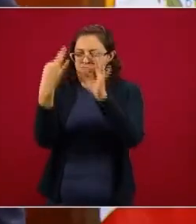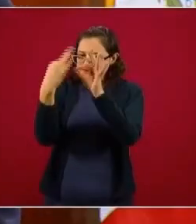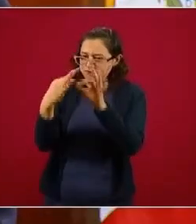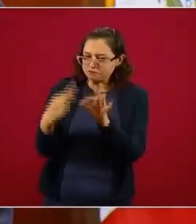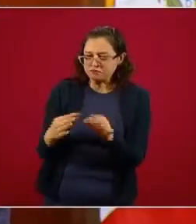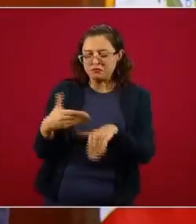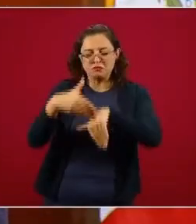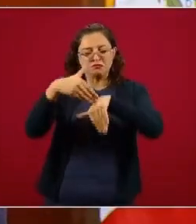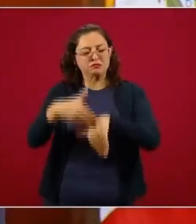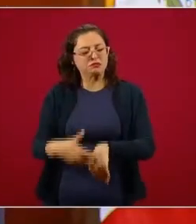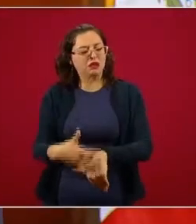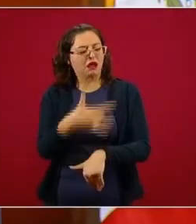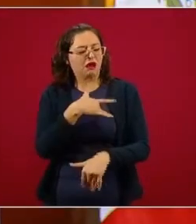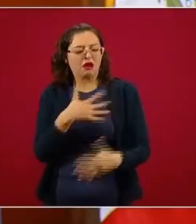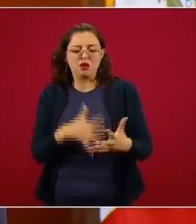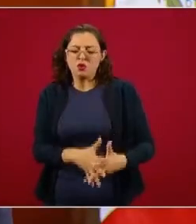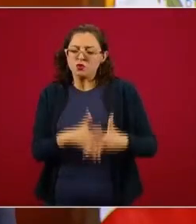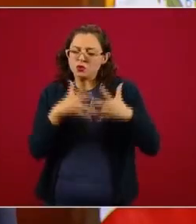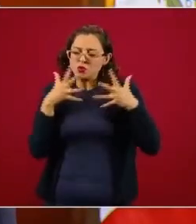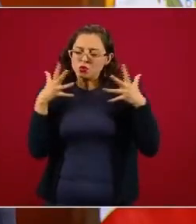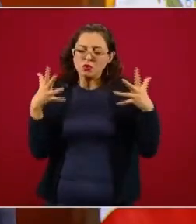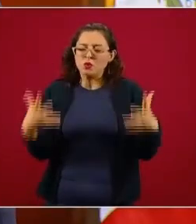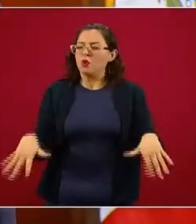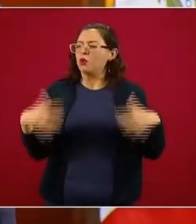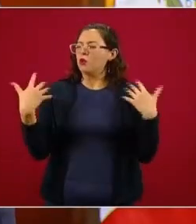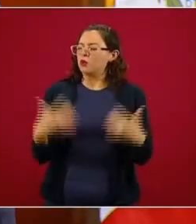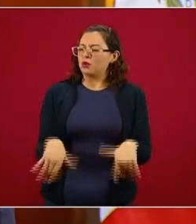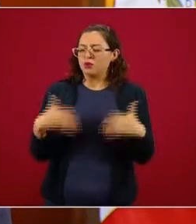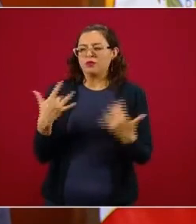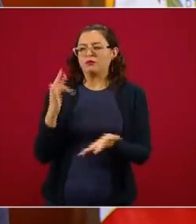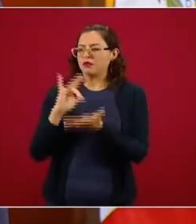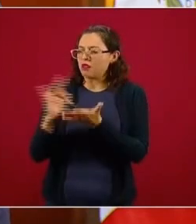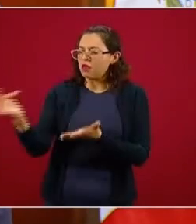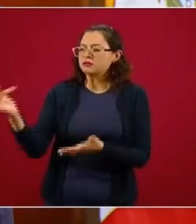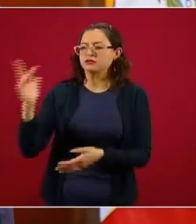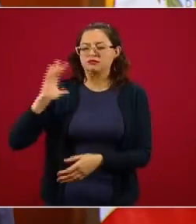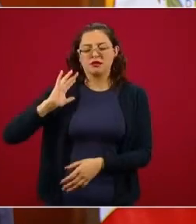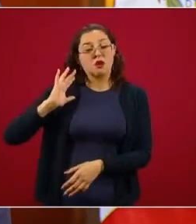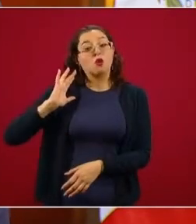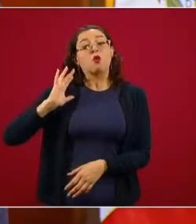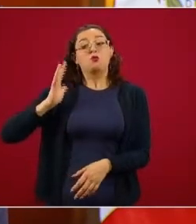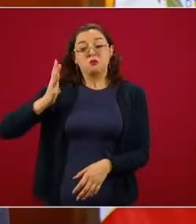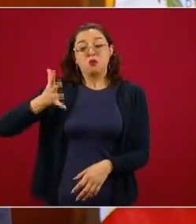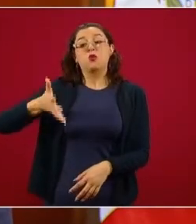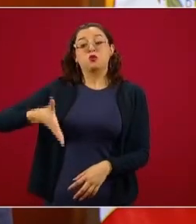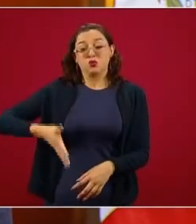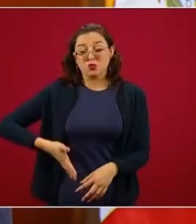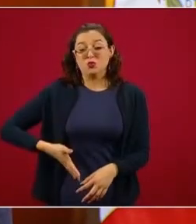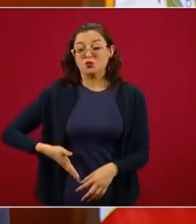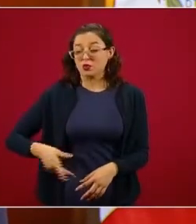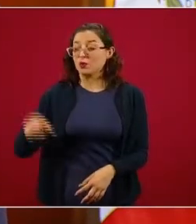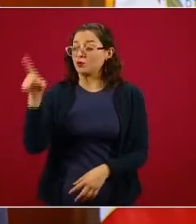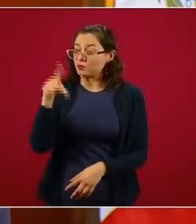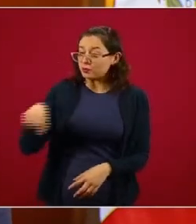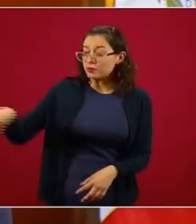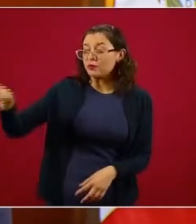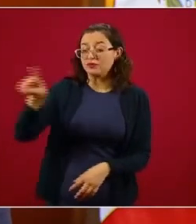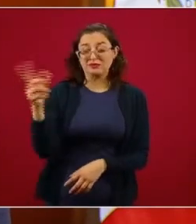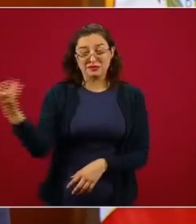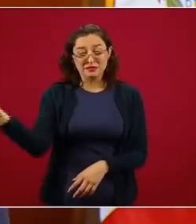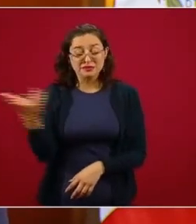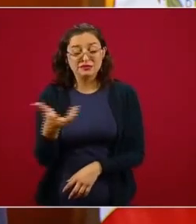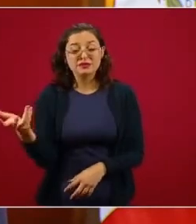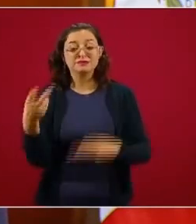y mucha generosidad. Estoy orgulloso de la actitud, del comportamiento, del